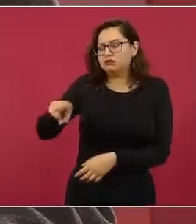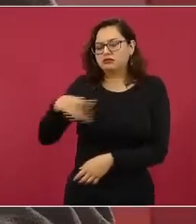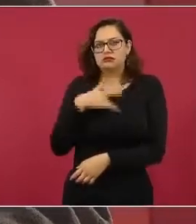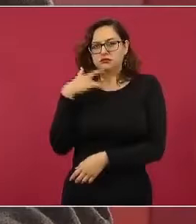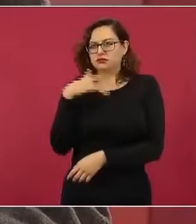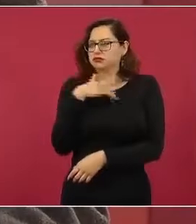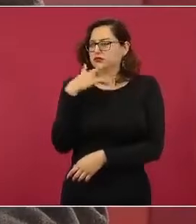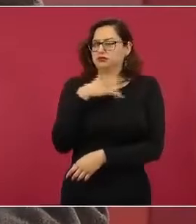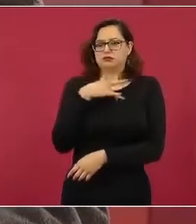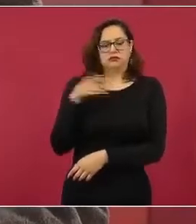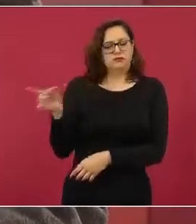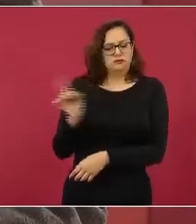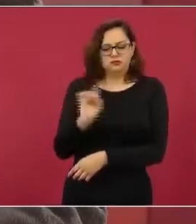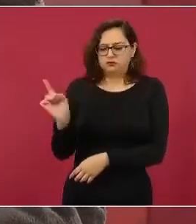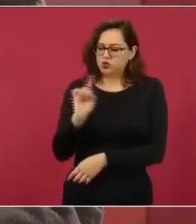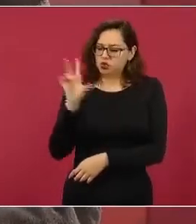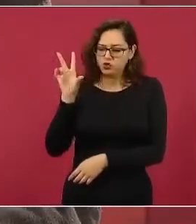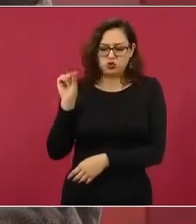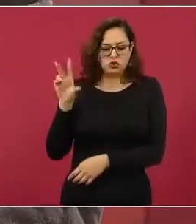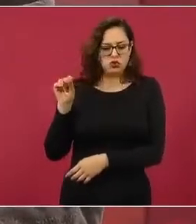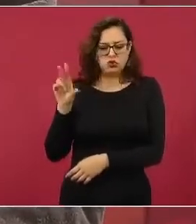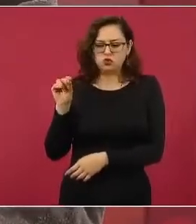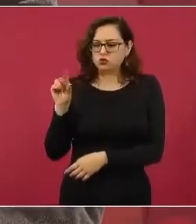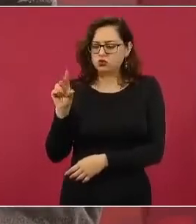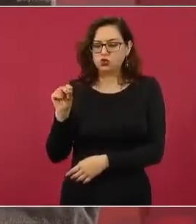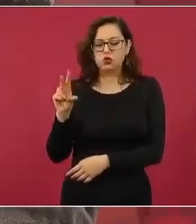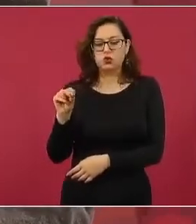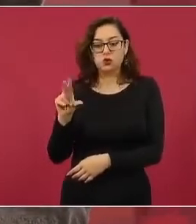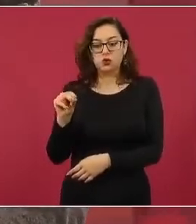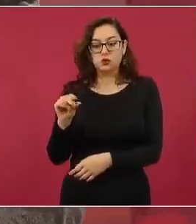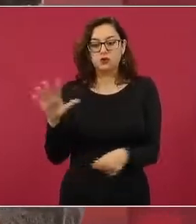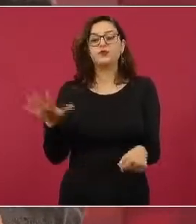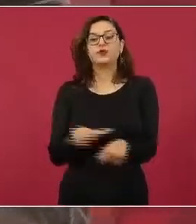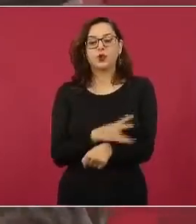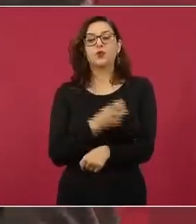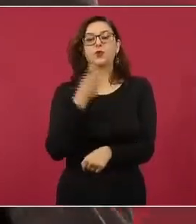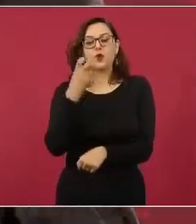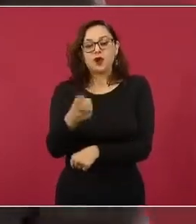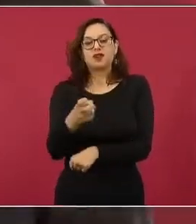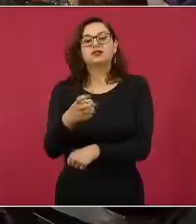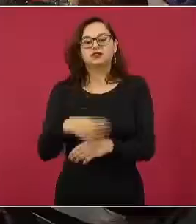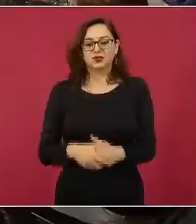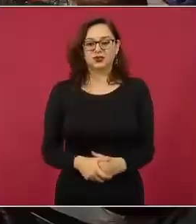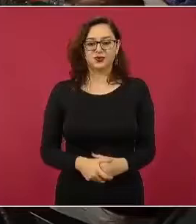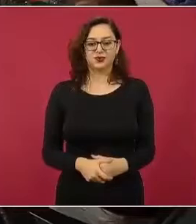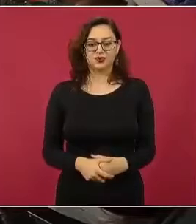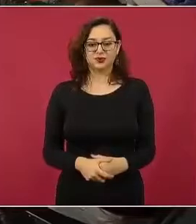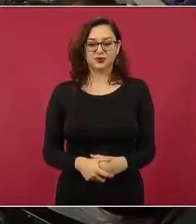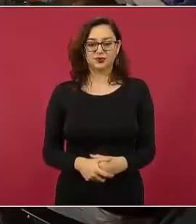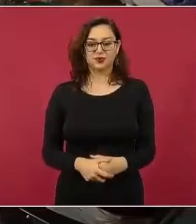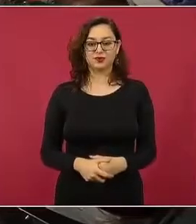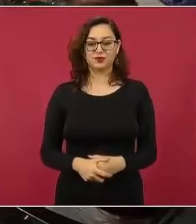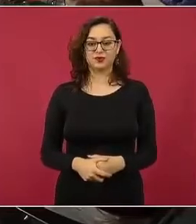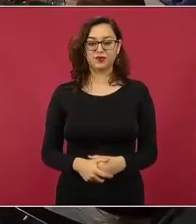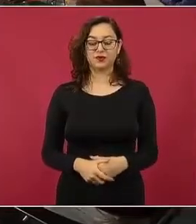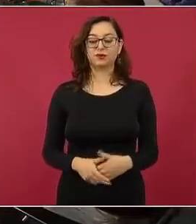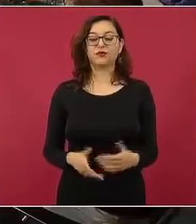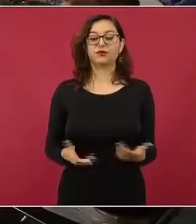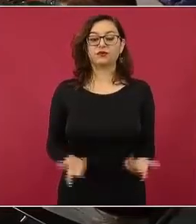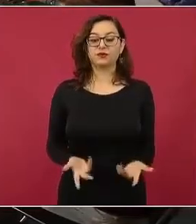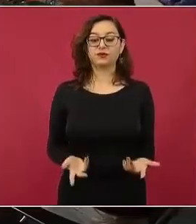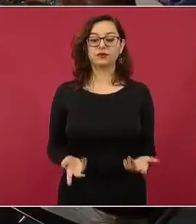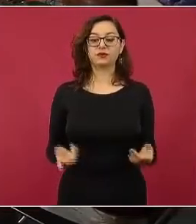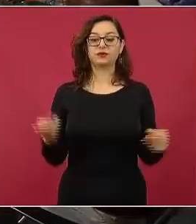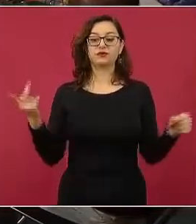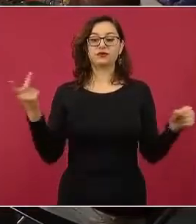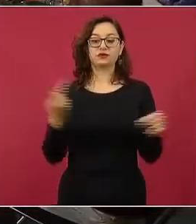porque son muy antidemocráticos. Ellos quisieran que la política siguiera siendo asunto